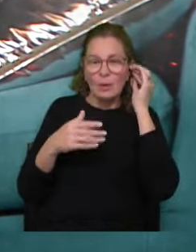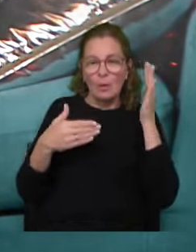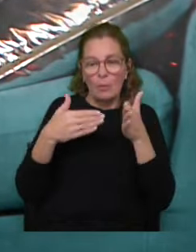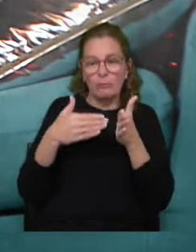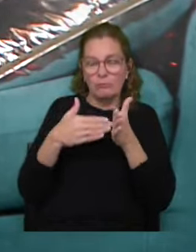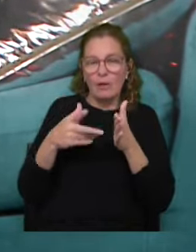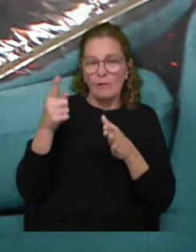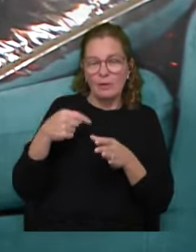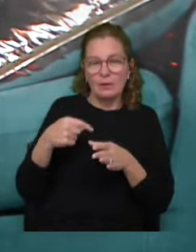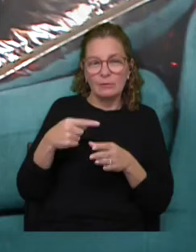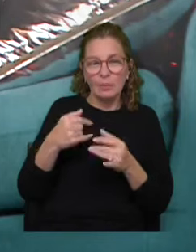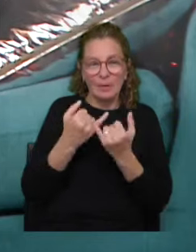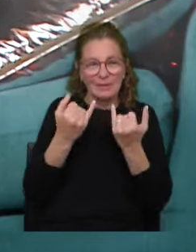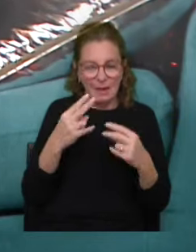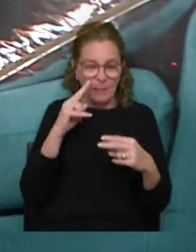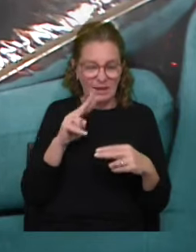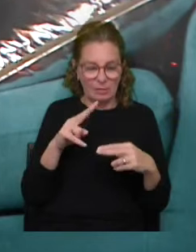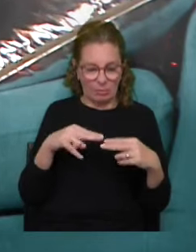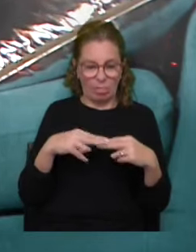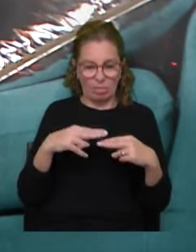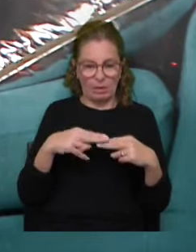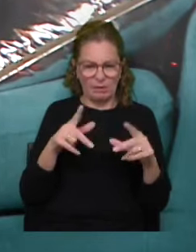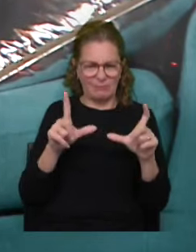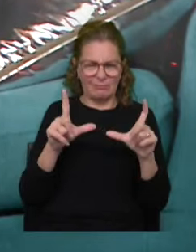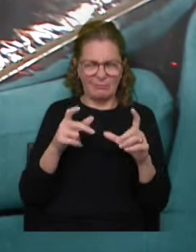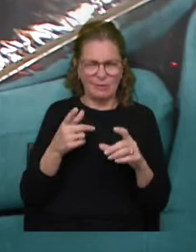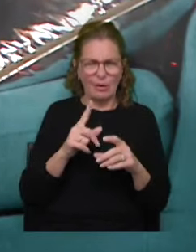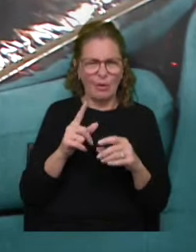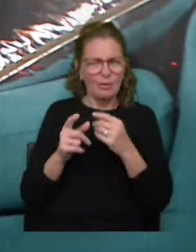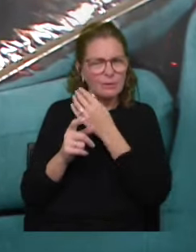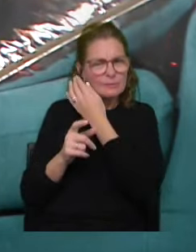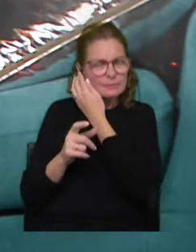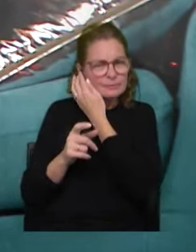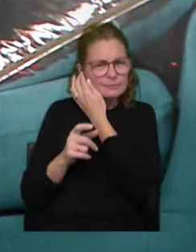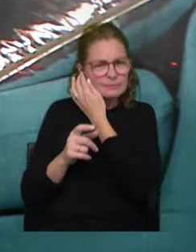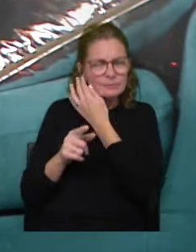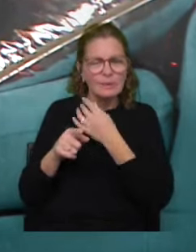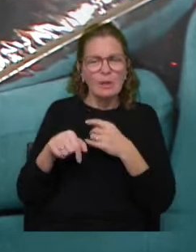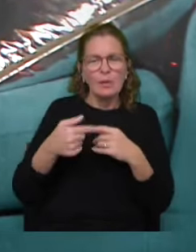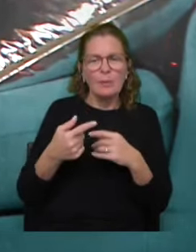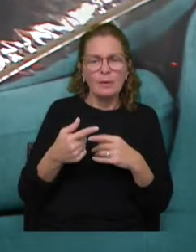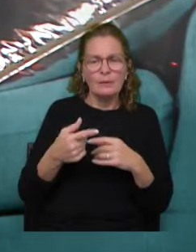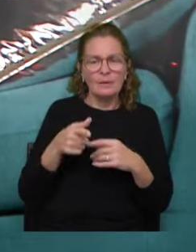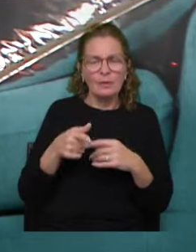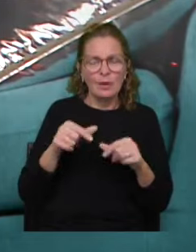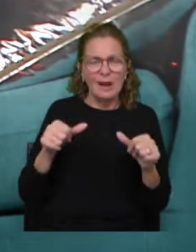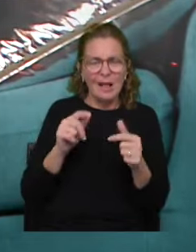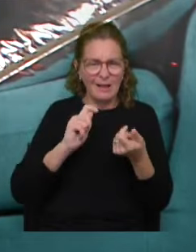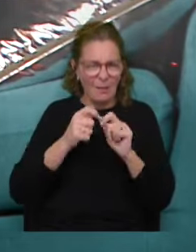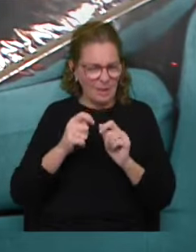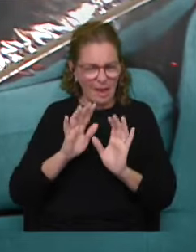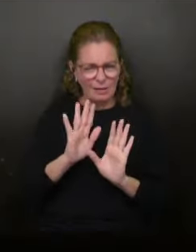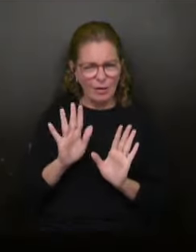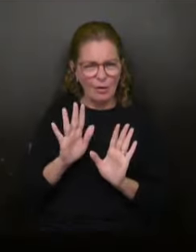Pero da, no estamos todo el día mirando eso, por suerte. Sí. Pero eso después en lo artístico no, tampoco es que los haga cambiar, sino